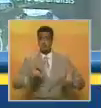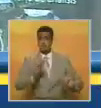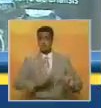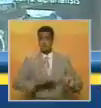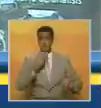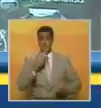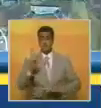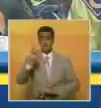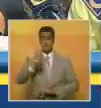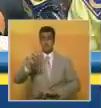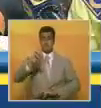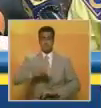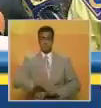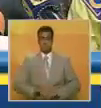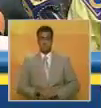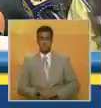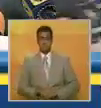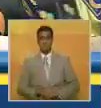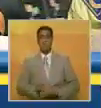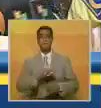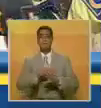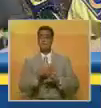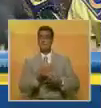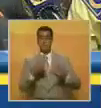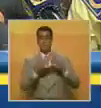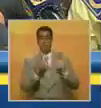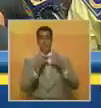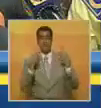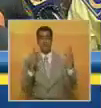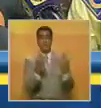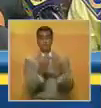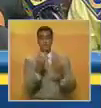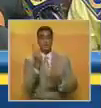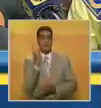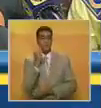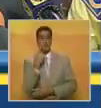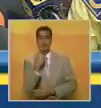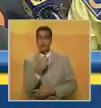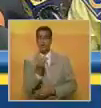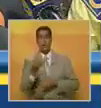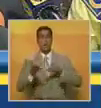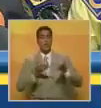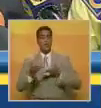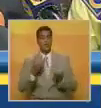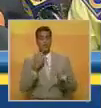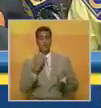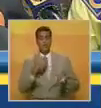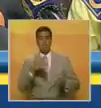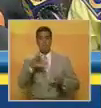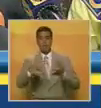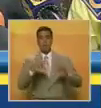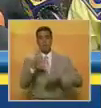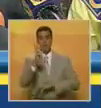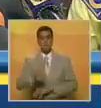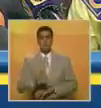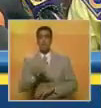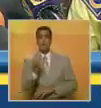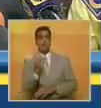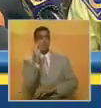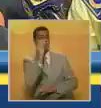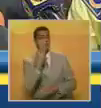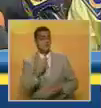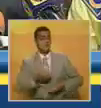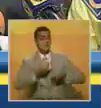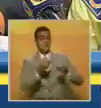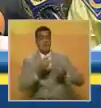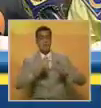siendo utilizadas. ¿Por qué el resto de los familiares de las víctimas no han confiado en el Estado venezolano, no han acudido y no han enviado